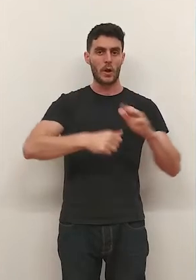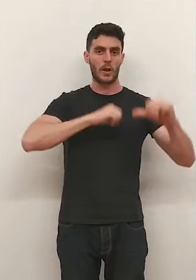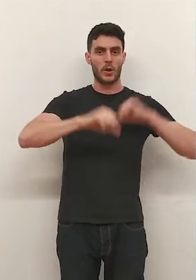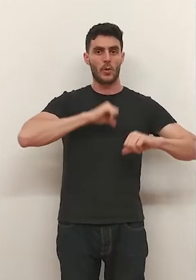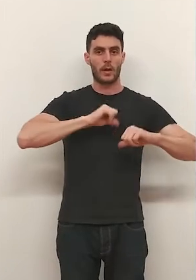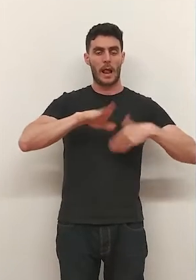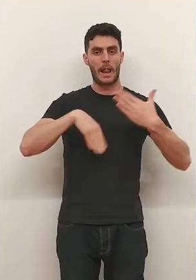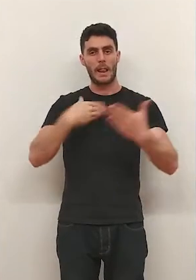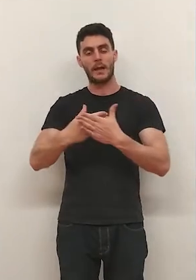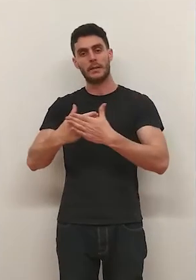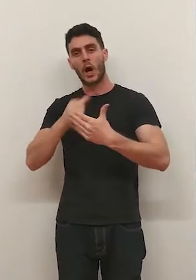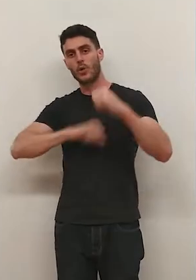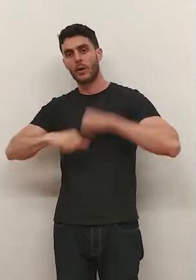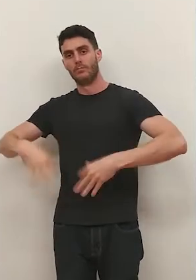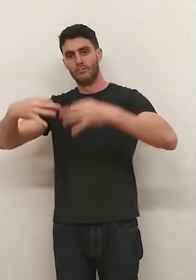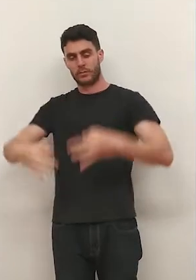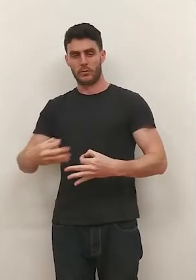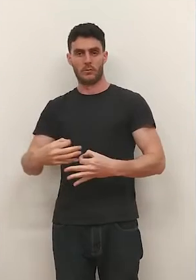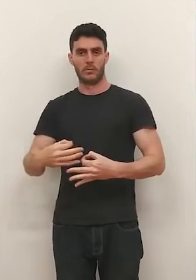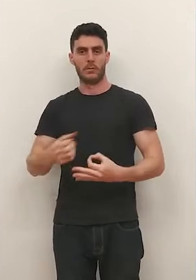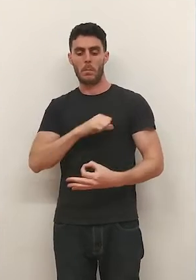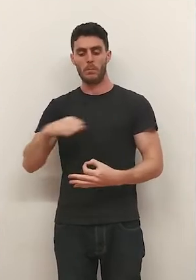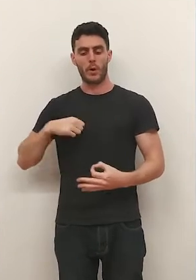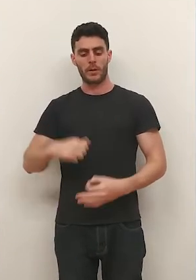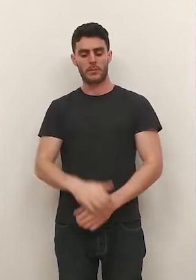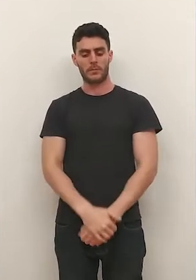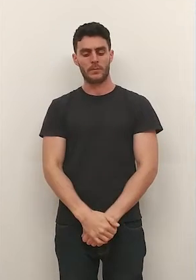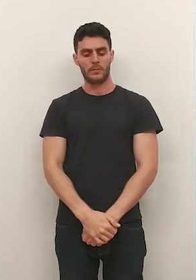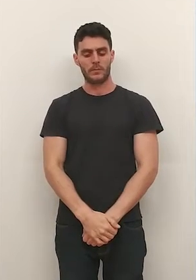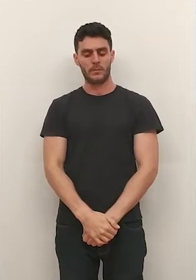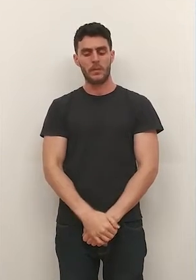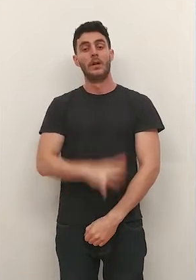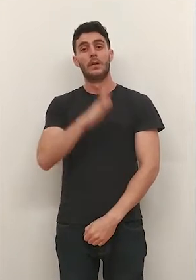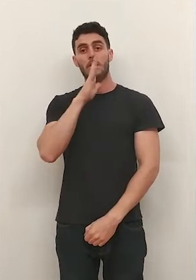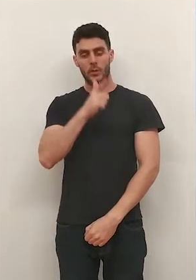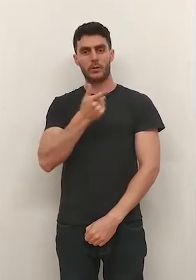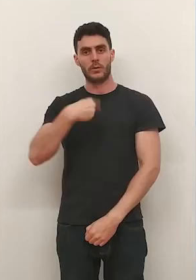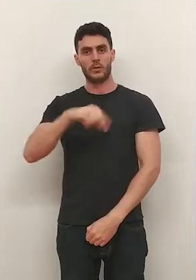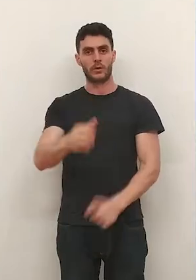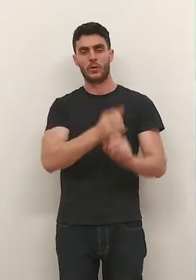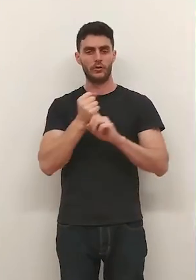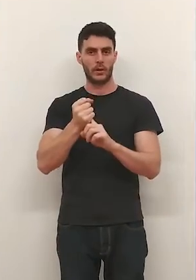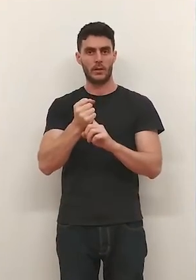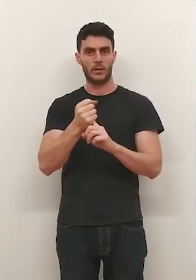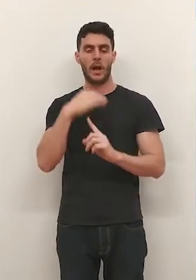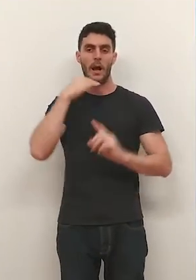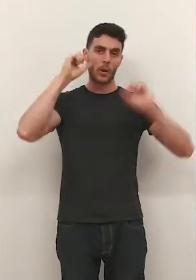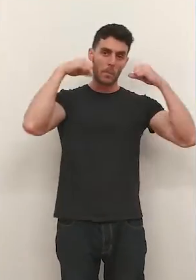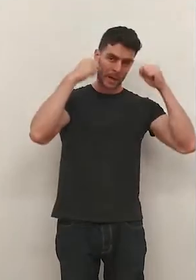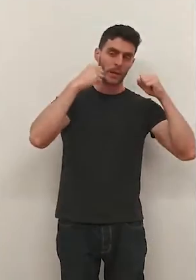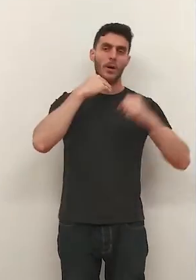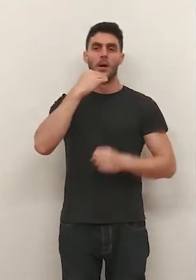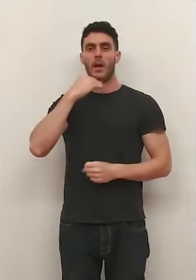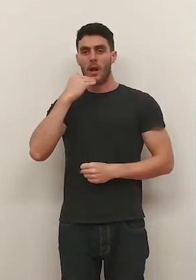quirúrgicas y la realización efectiva de la cirugía, de la intervención. Por lo tanto, hemos conseguido algo